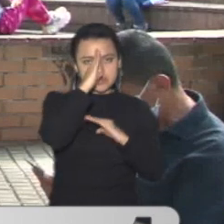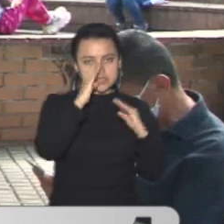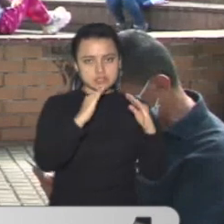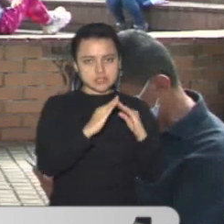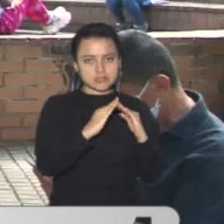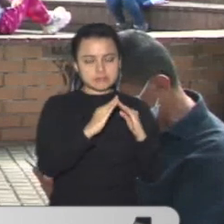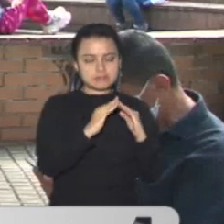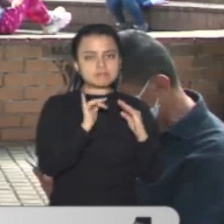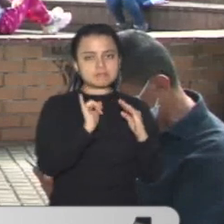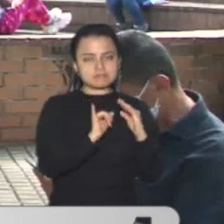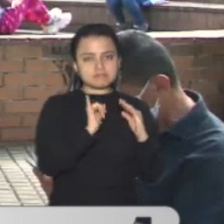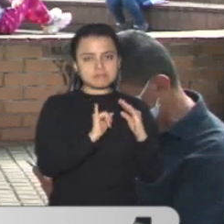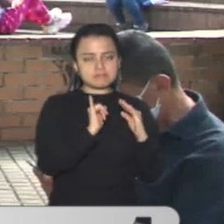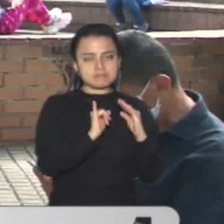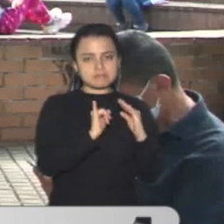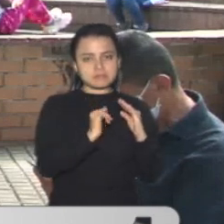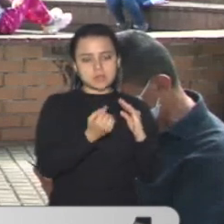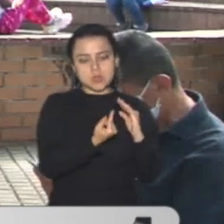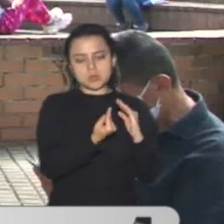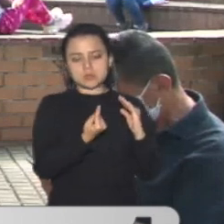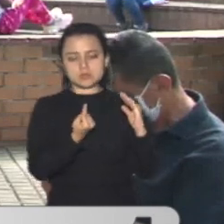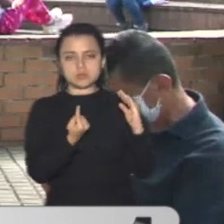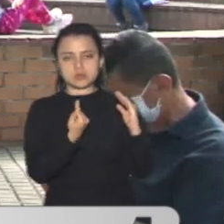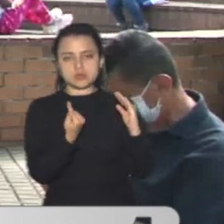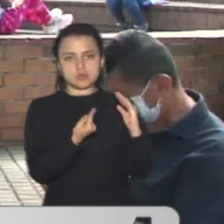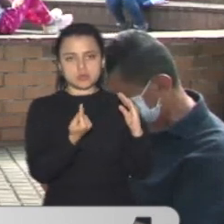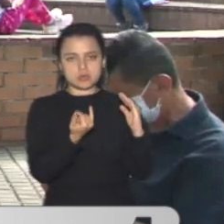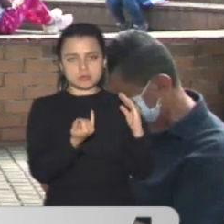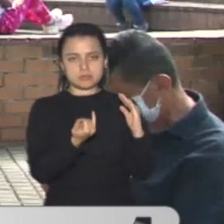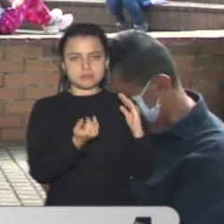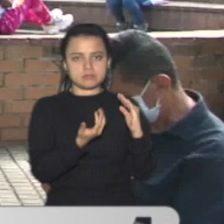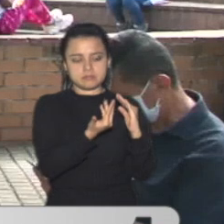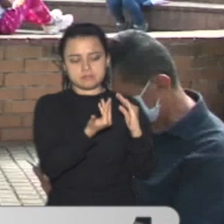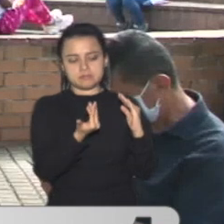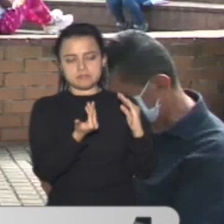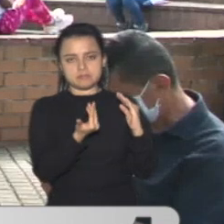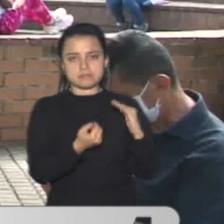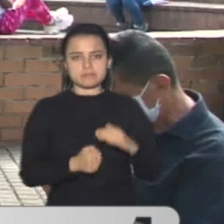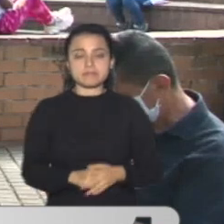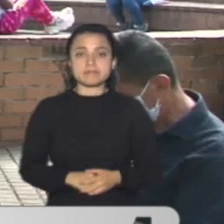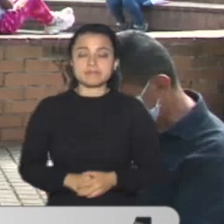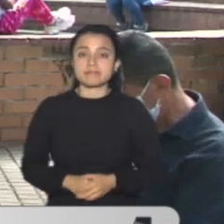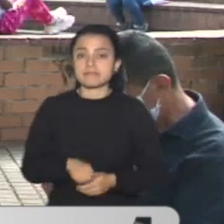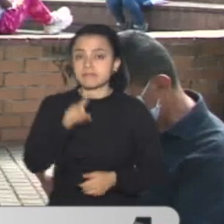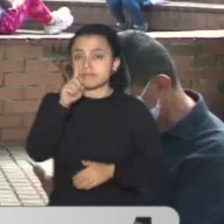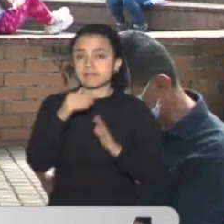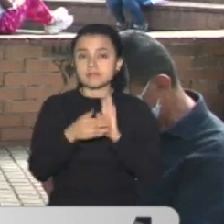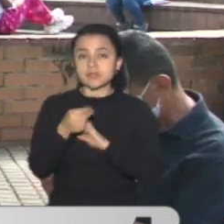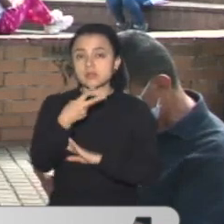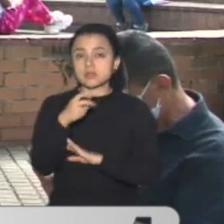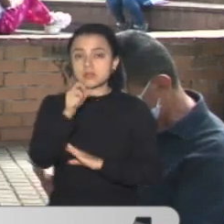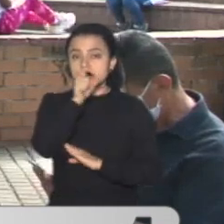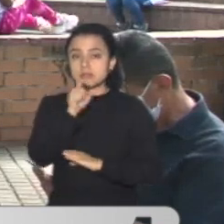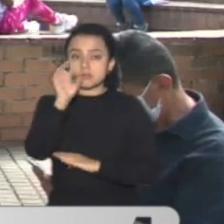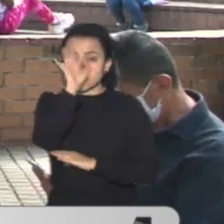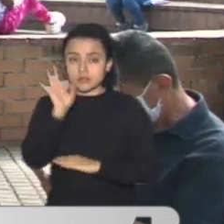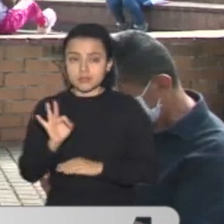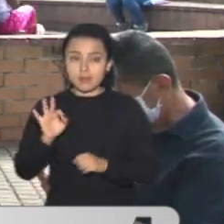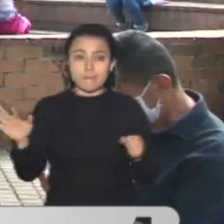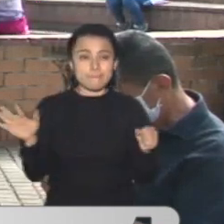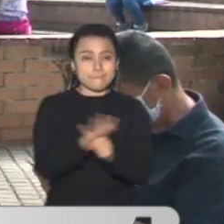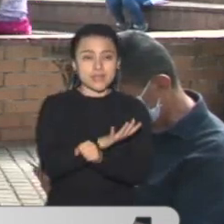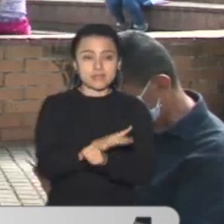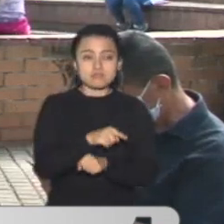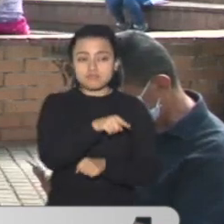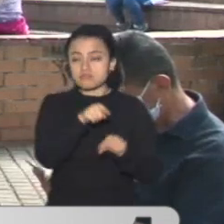cifras de la policía el hacinamiento hoy en las estaciones de bucaramanga y el área llega a mil doscientos por ciento en el caso de la de piedecuesta donde